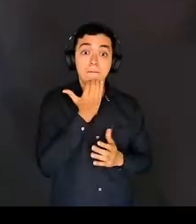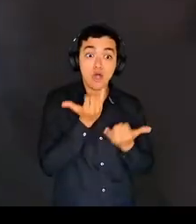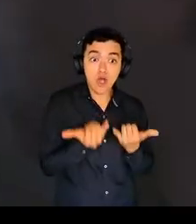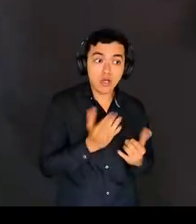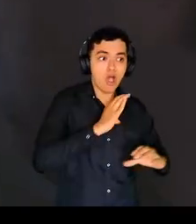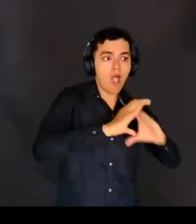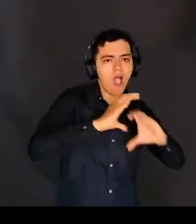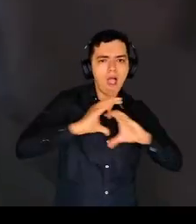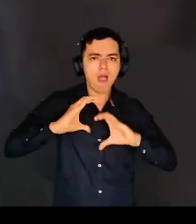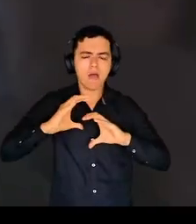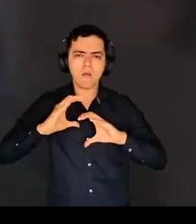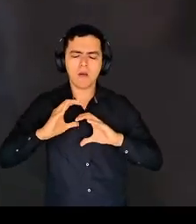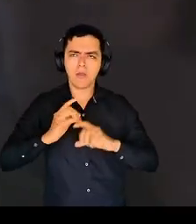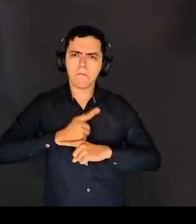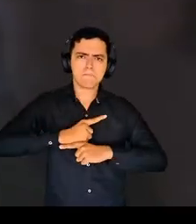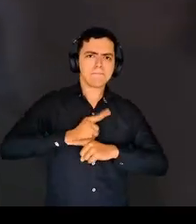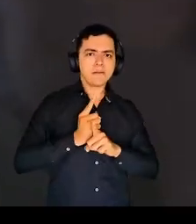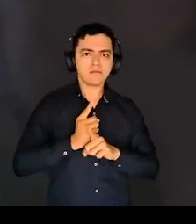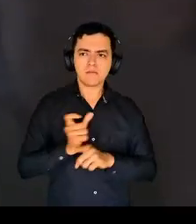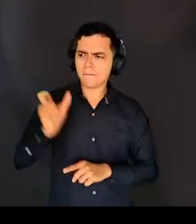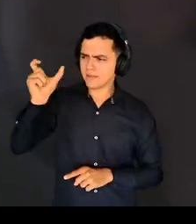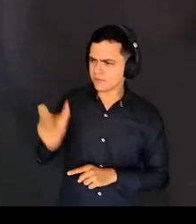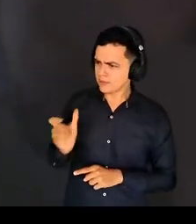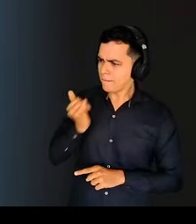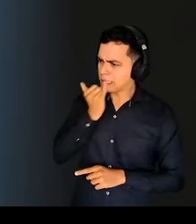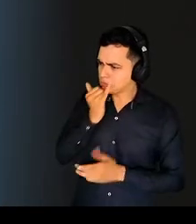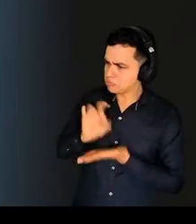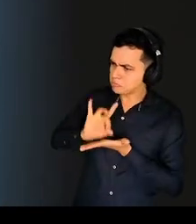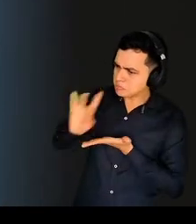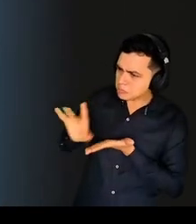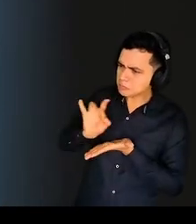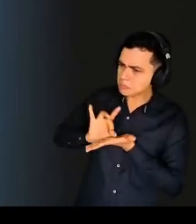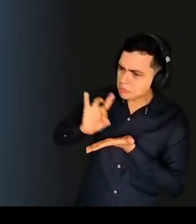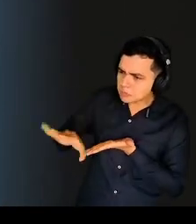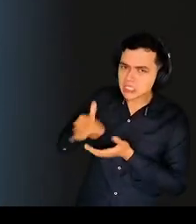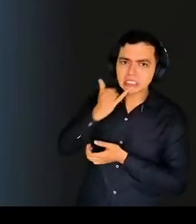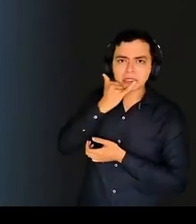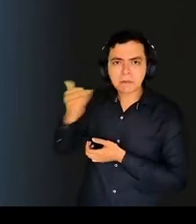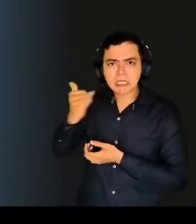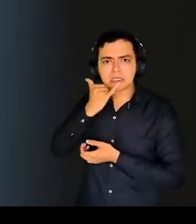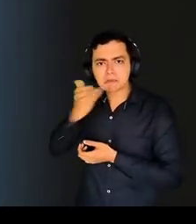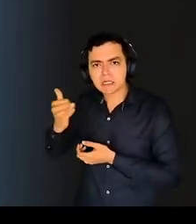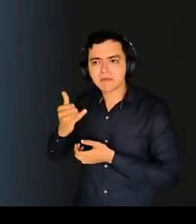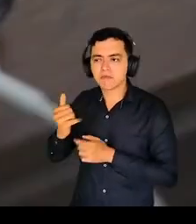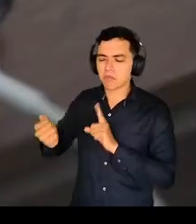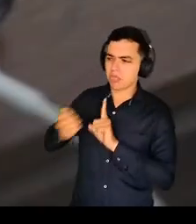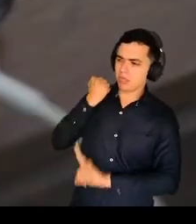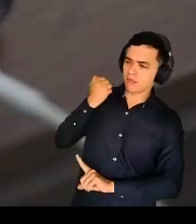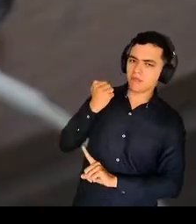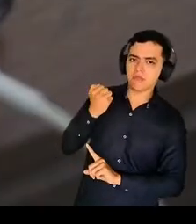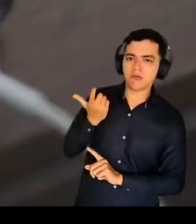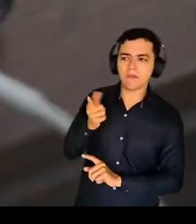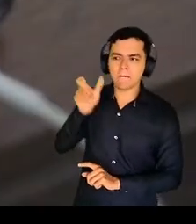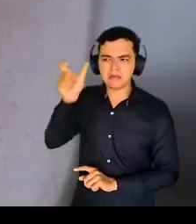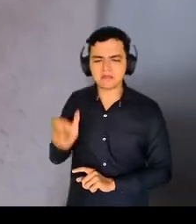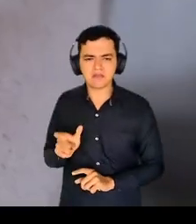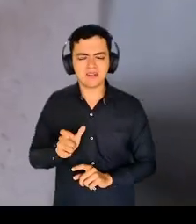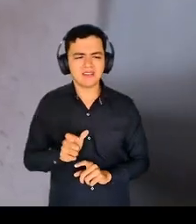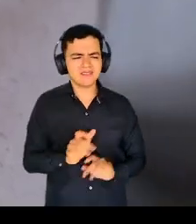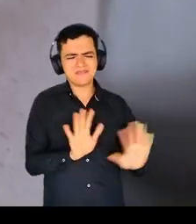una persona sin motivo aparente ignora nuestros mensajes y llamadas o responde de una forma distante